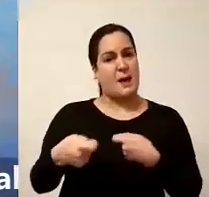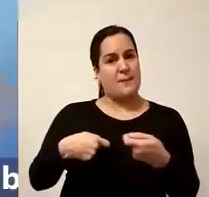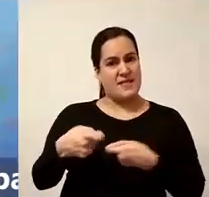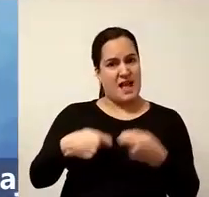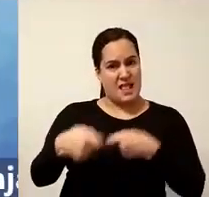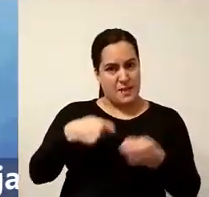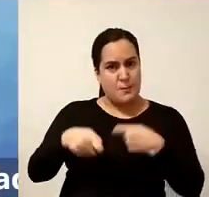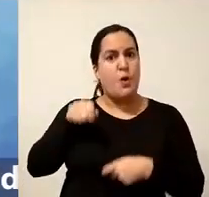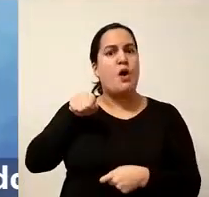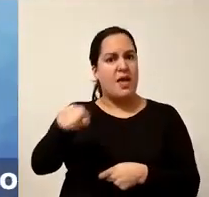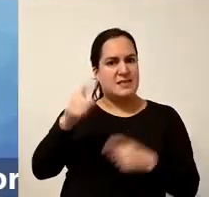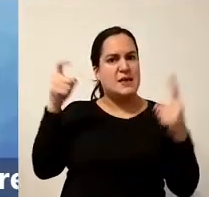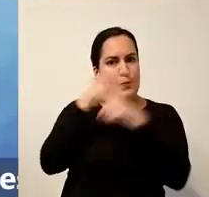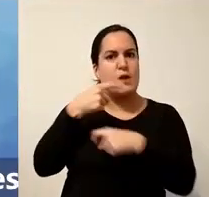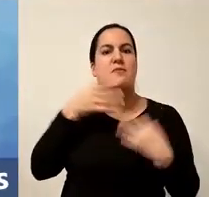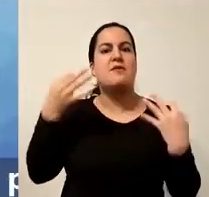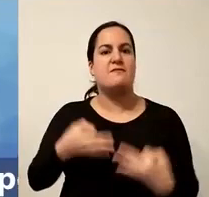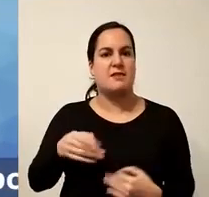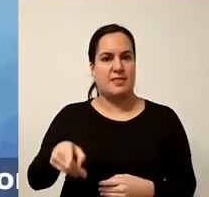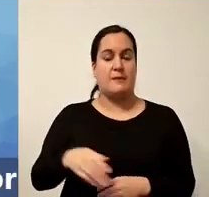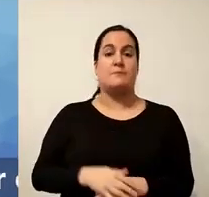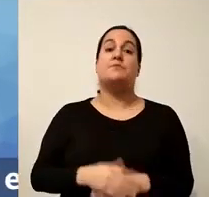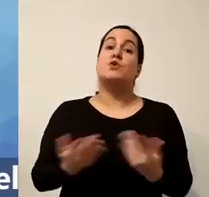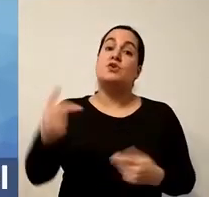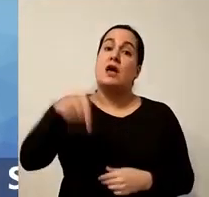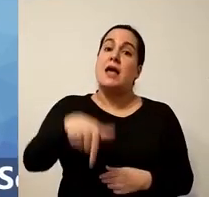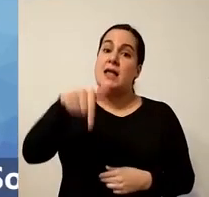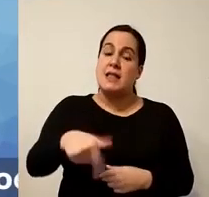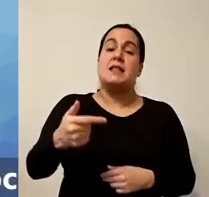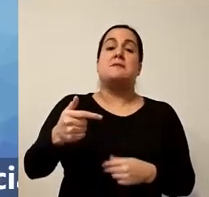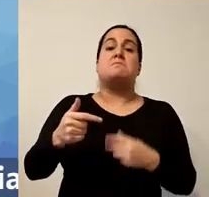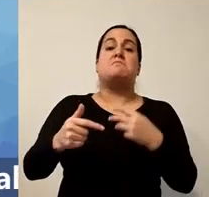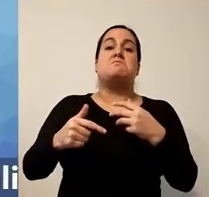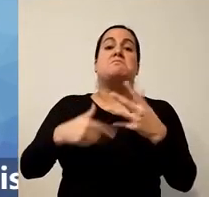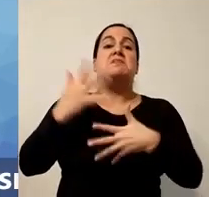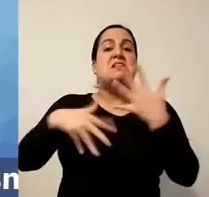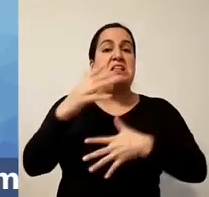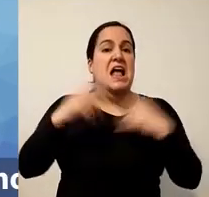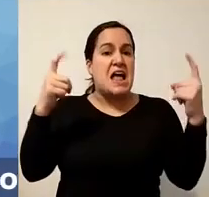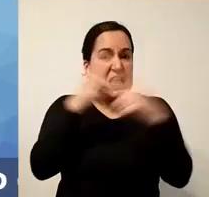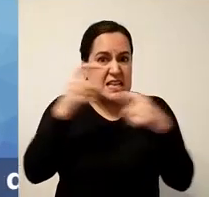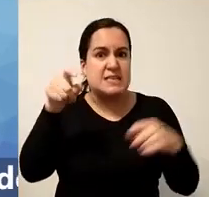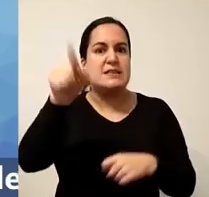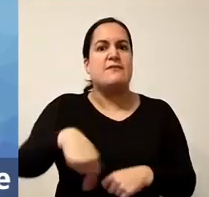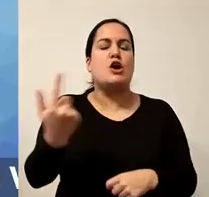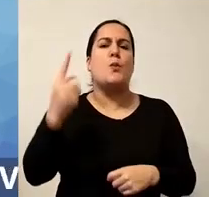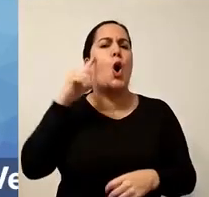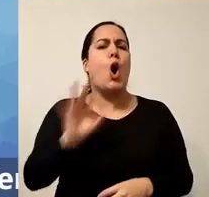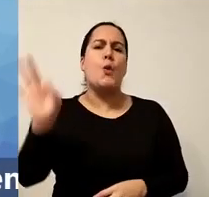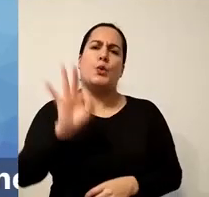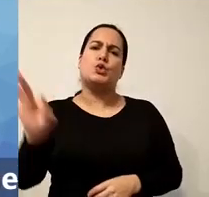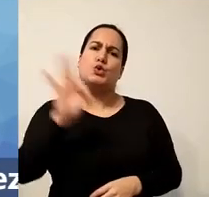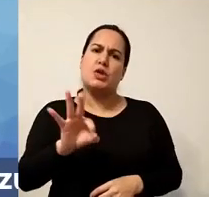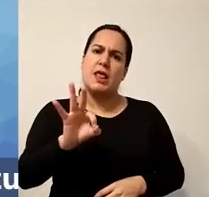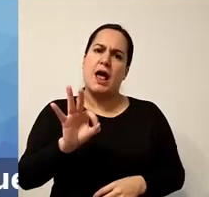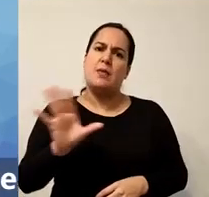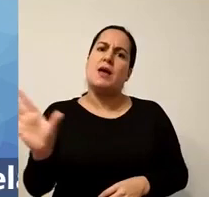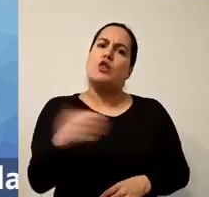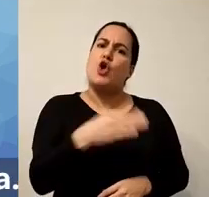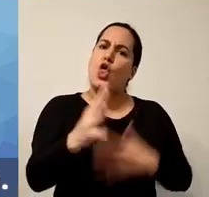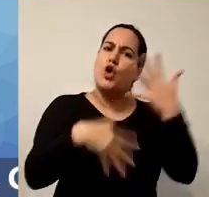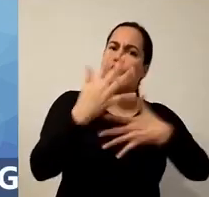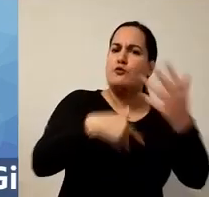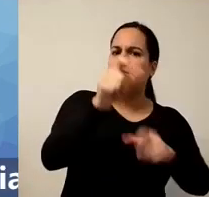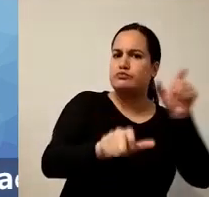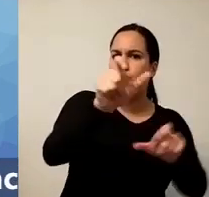bolsonaro hasta el pseudo progresista de lópez obrador negando la crisis y negando las medidas